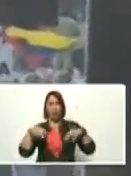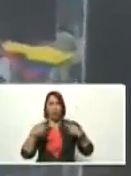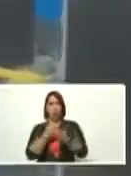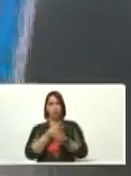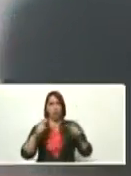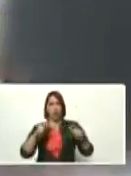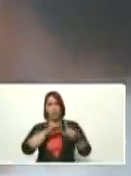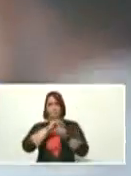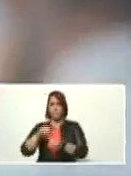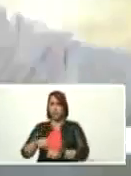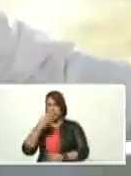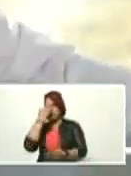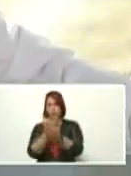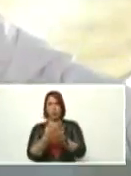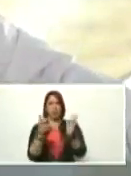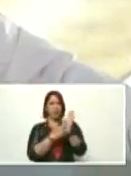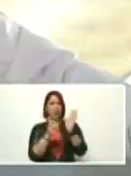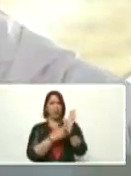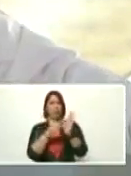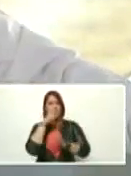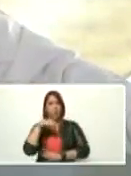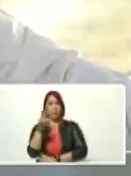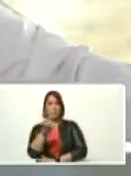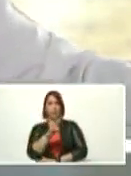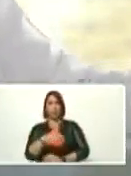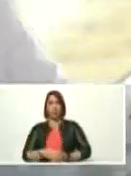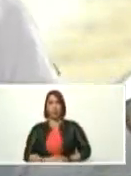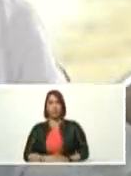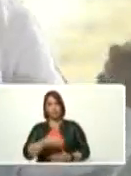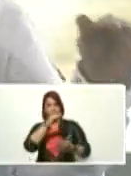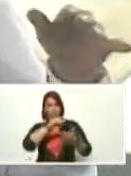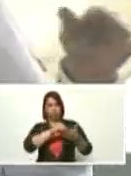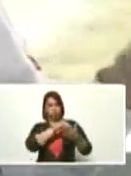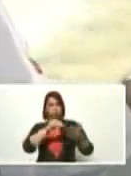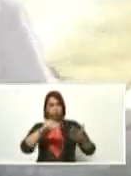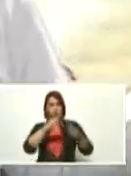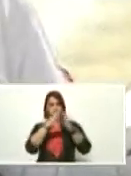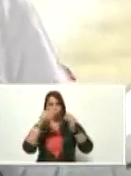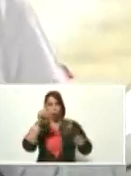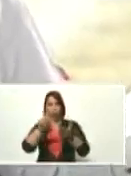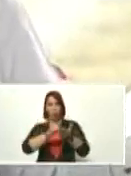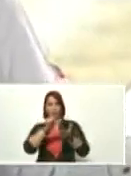de frente con la verdad del pueblo venezolano. Vamos a bautizar entonces estos libros